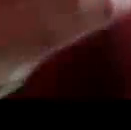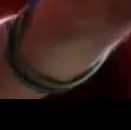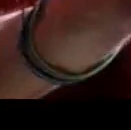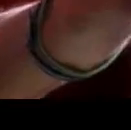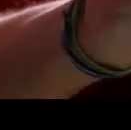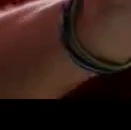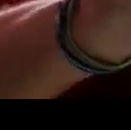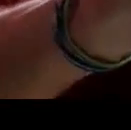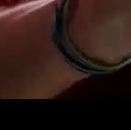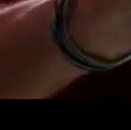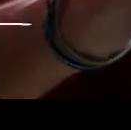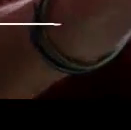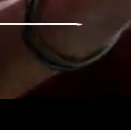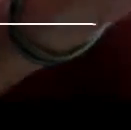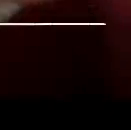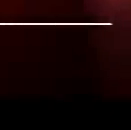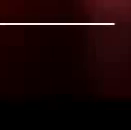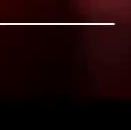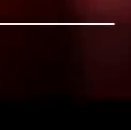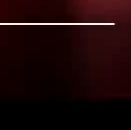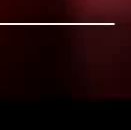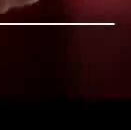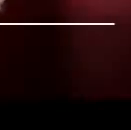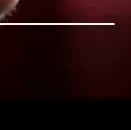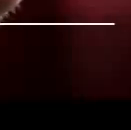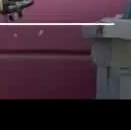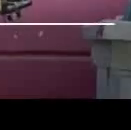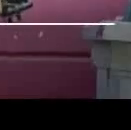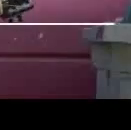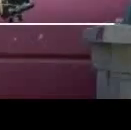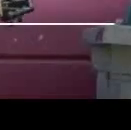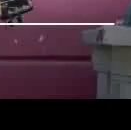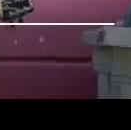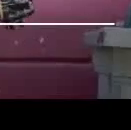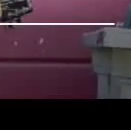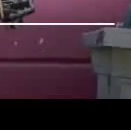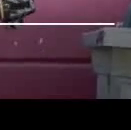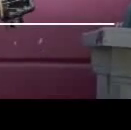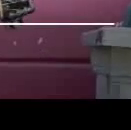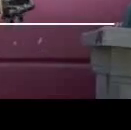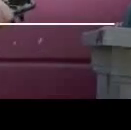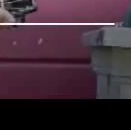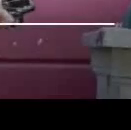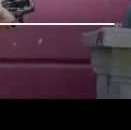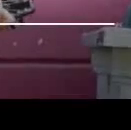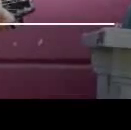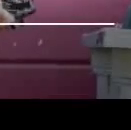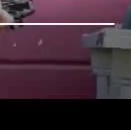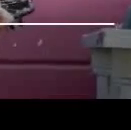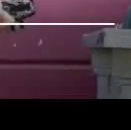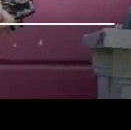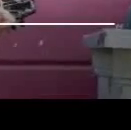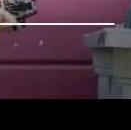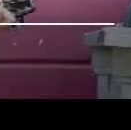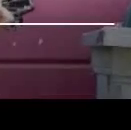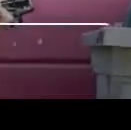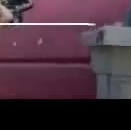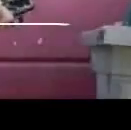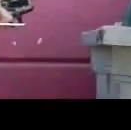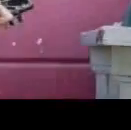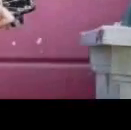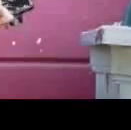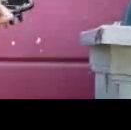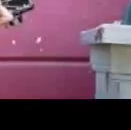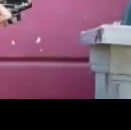más escogen fácil de llevar estudiante barato impresionar a las chicas es como el icono del rock que más